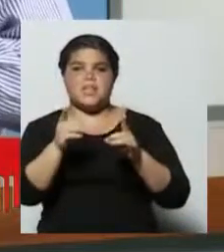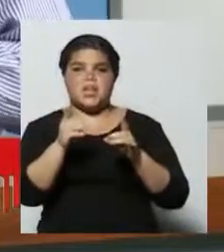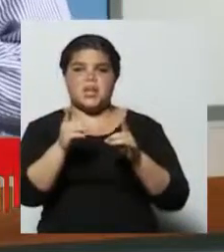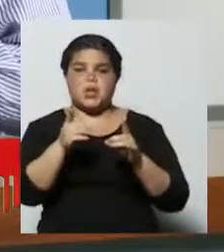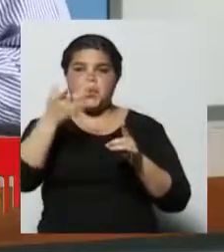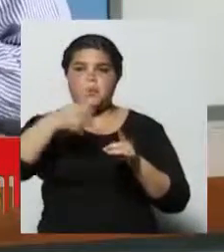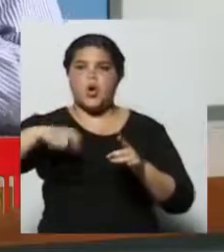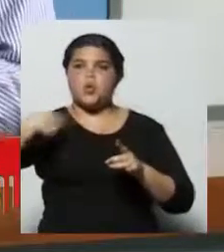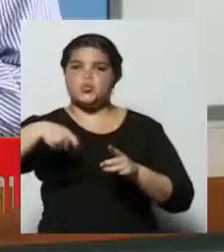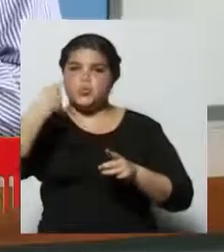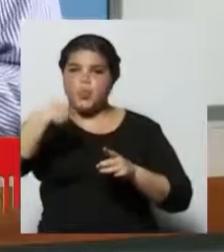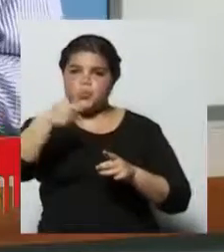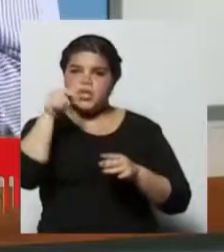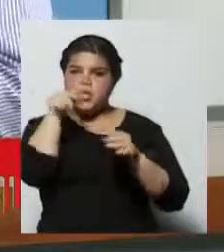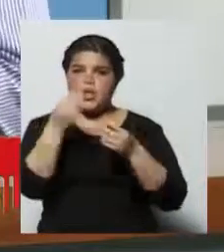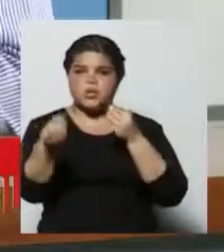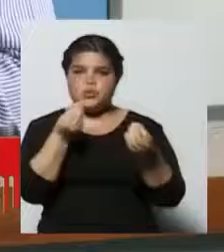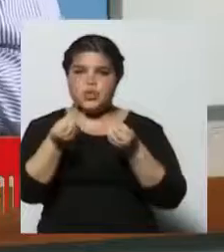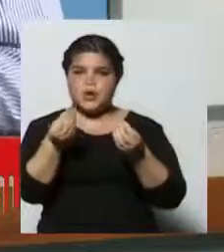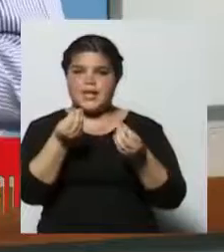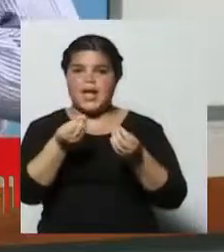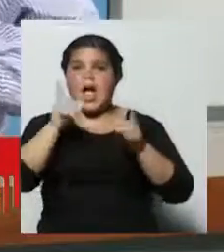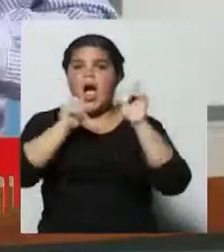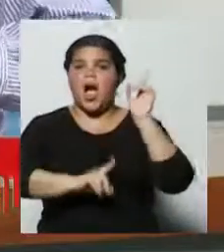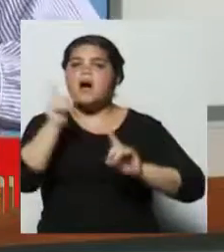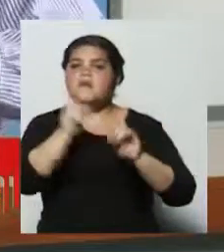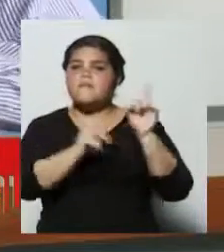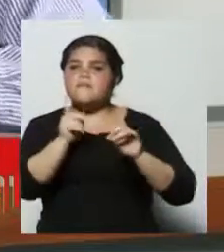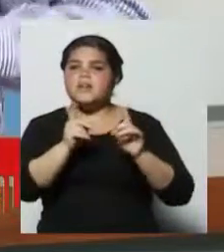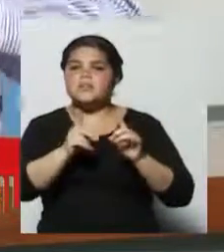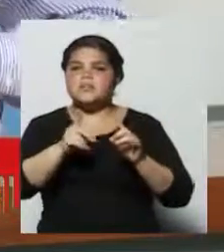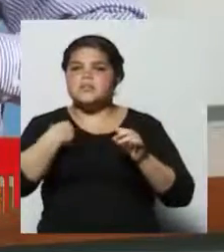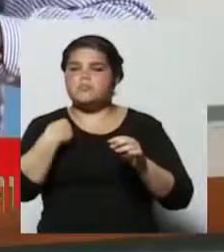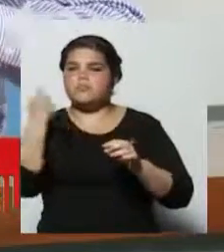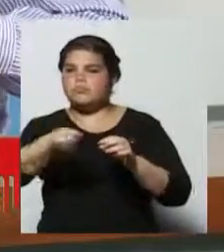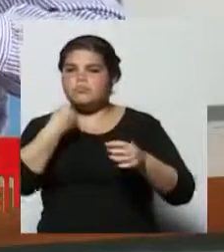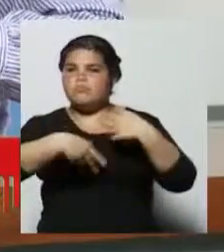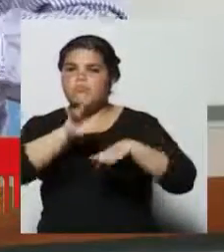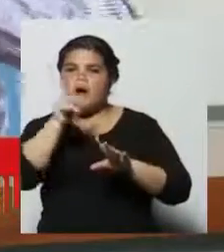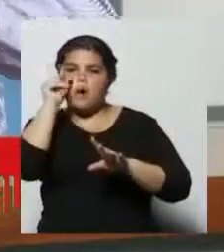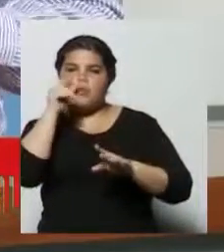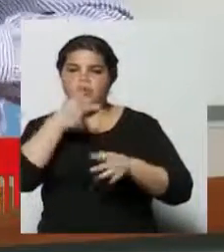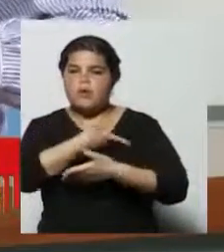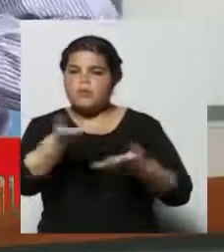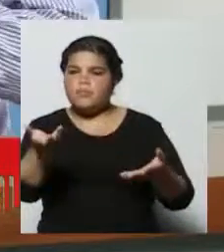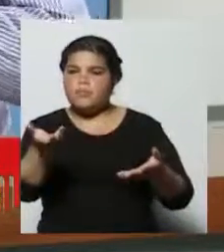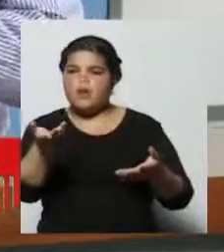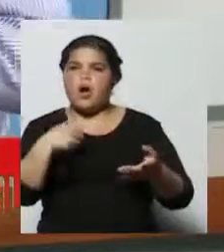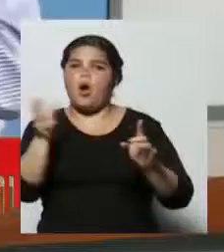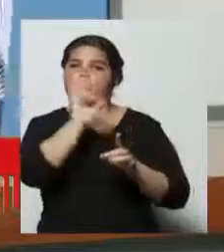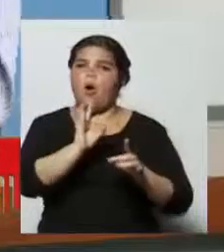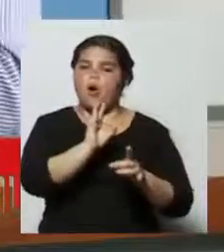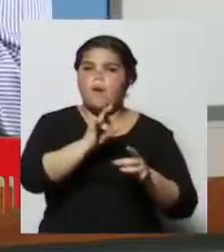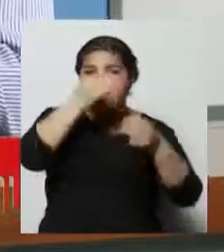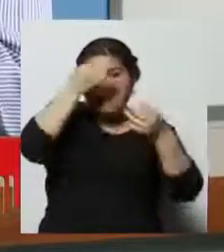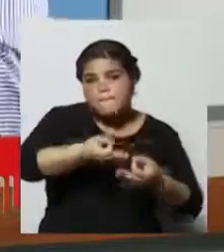hubo una redistribución progresiva, se entiende por eso si ha tendido hacia una mayor justicia social, hacia un Robin Hood, o si ha